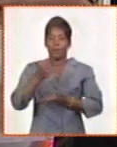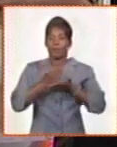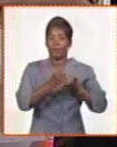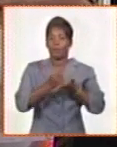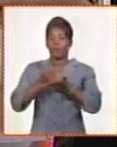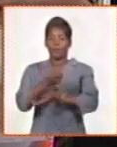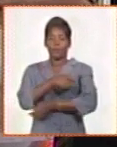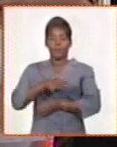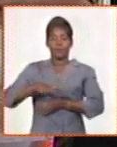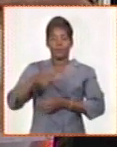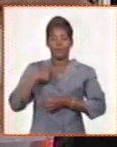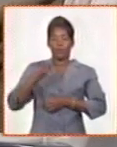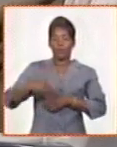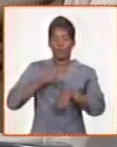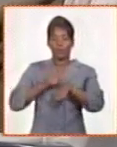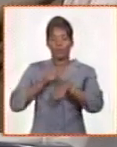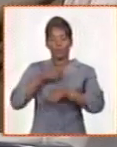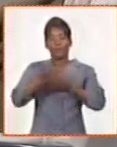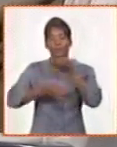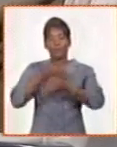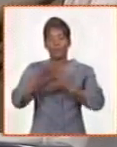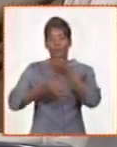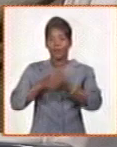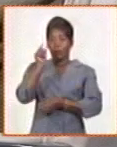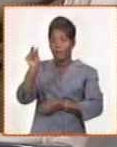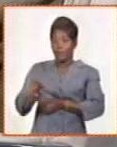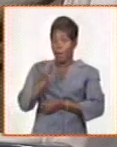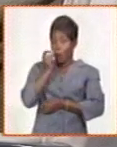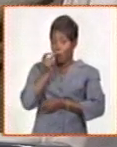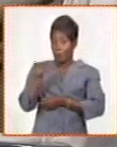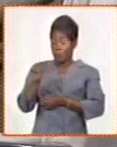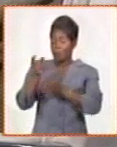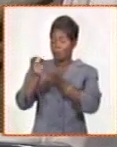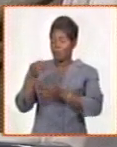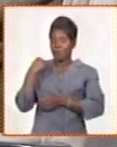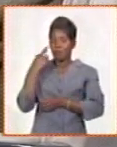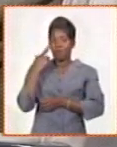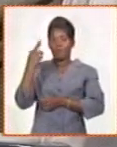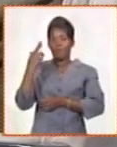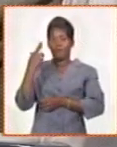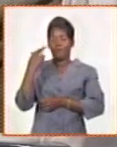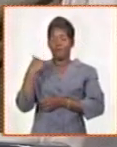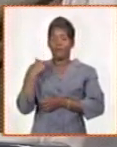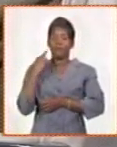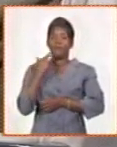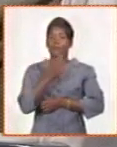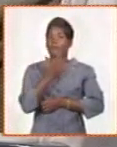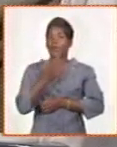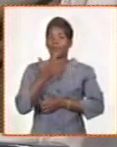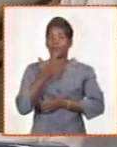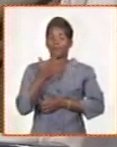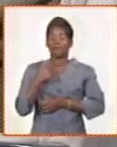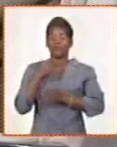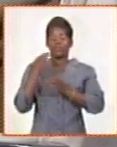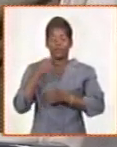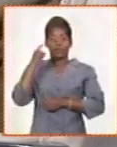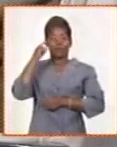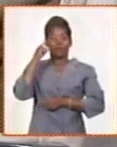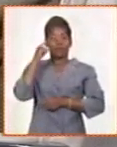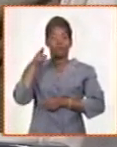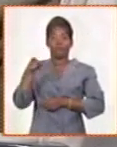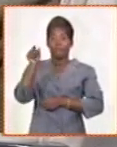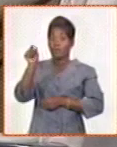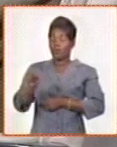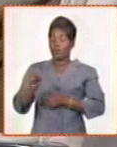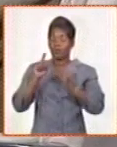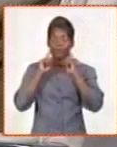para decir, este santo me recuerda mucho a mí, a Martí. Y se lo digo a los niños, Silverio, lo